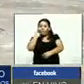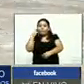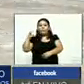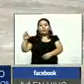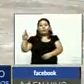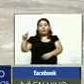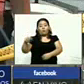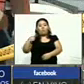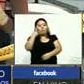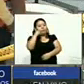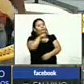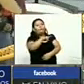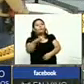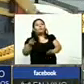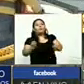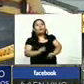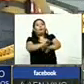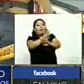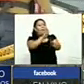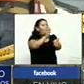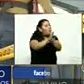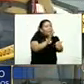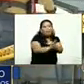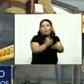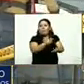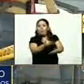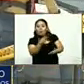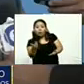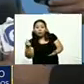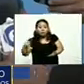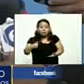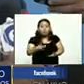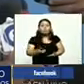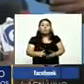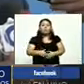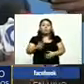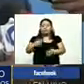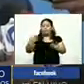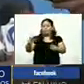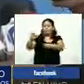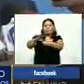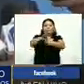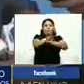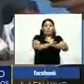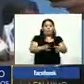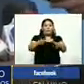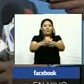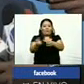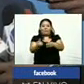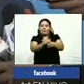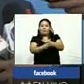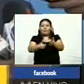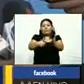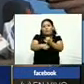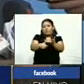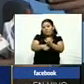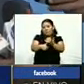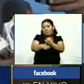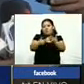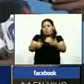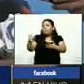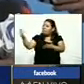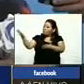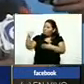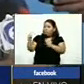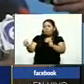para garantizar la transparencia de los recursos a invertir. Por unanimidad el Consejo Municipal de San Salvador ha pedido el acompañamiento